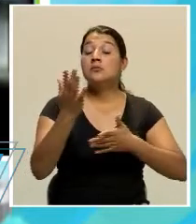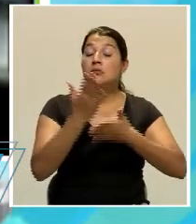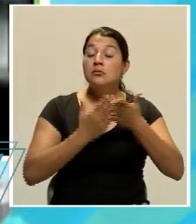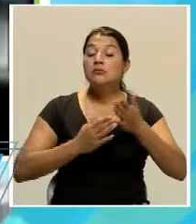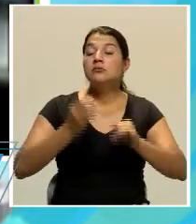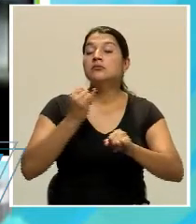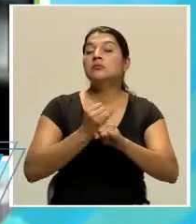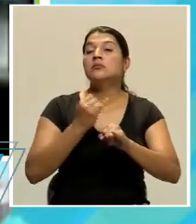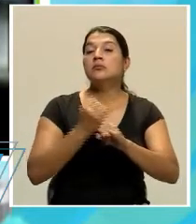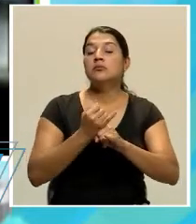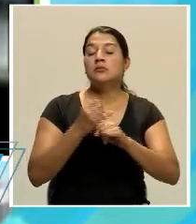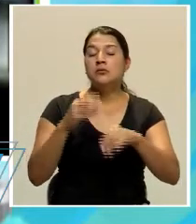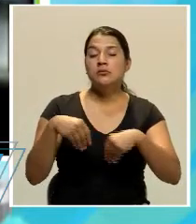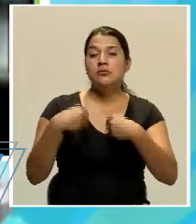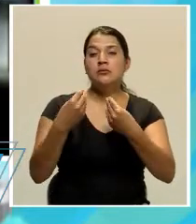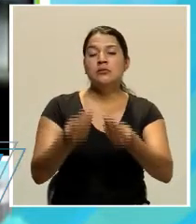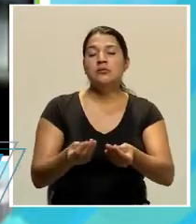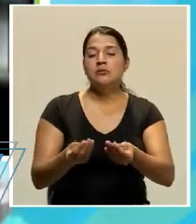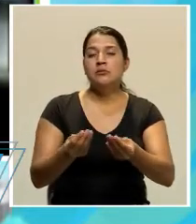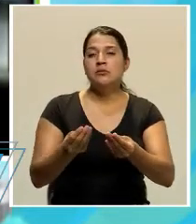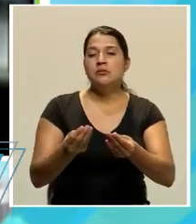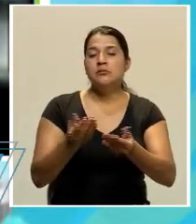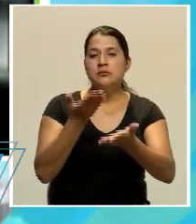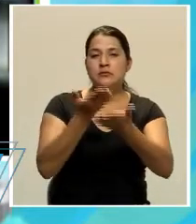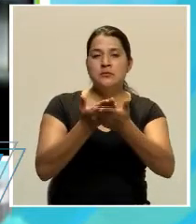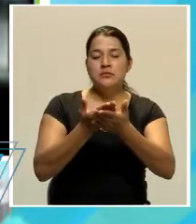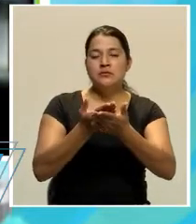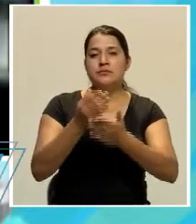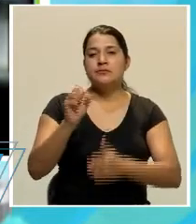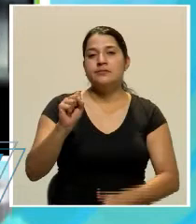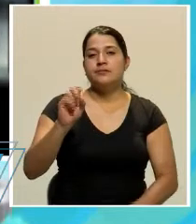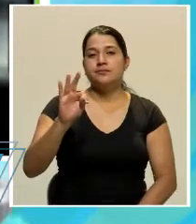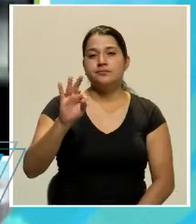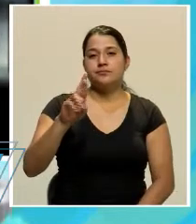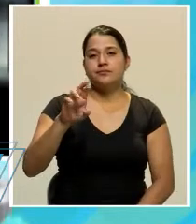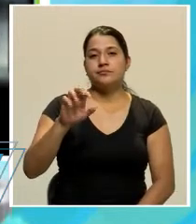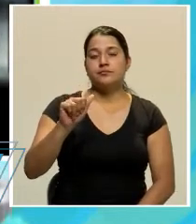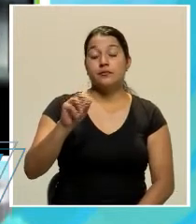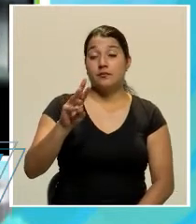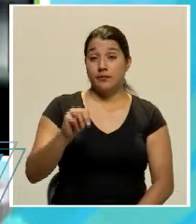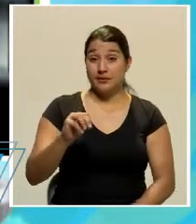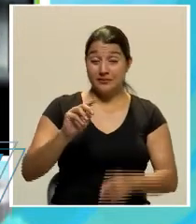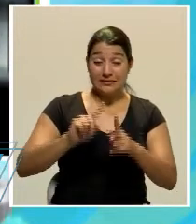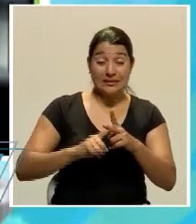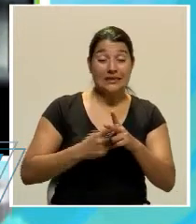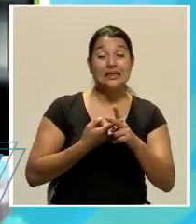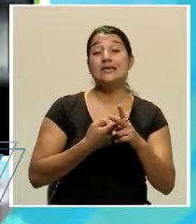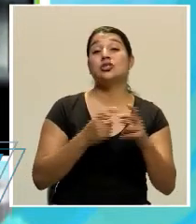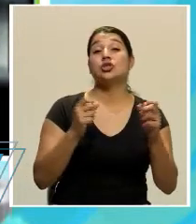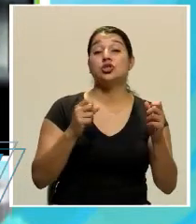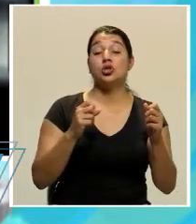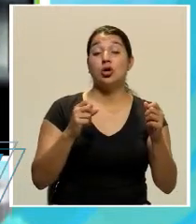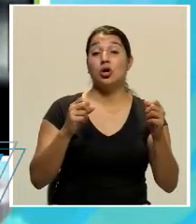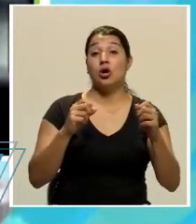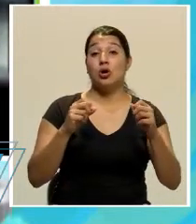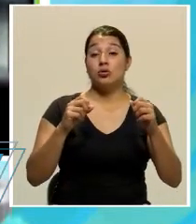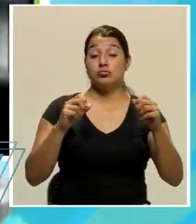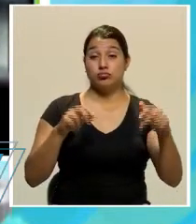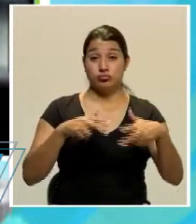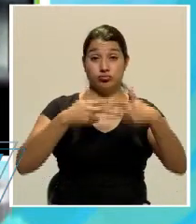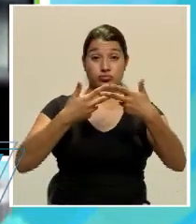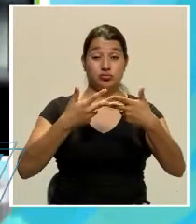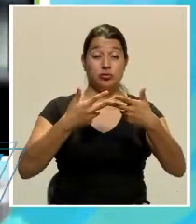instituciones se están generando vía streaming. Bueno, al inicio de la pandemia se empezaron a pasar espectáculos que ya estaban